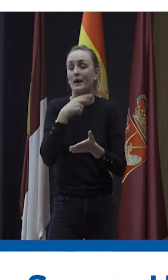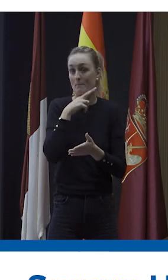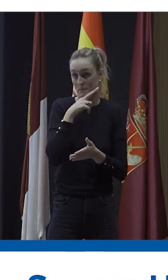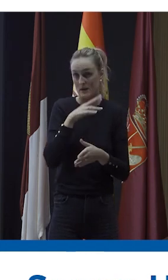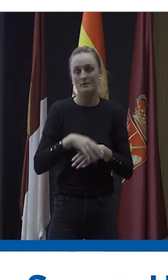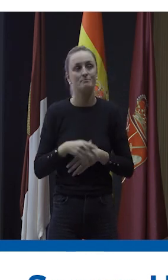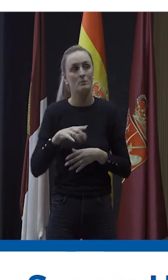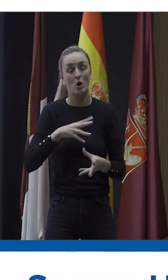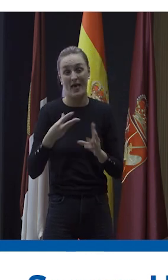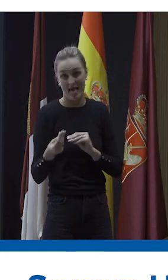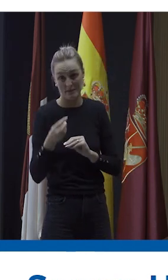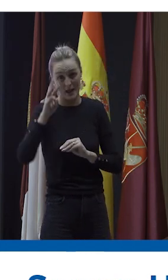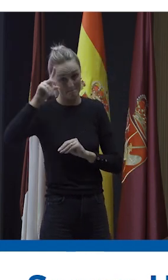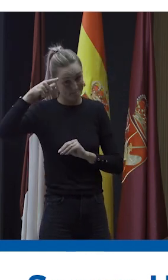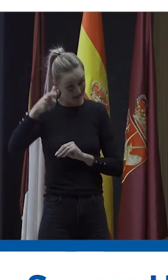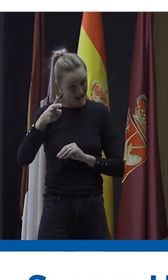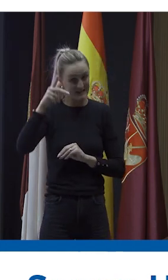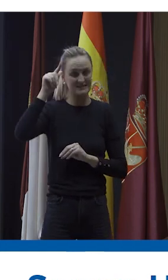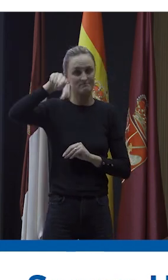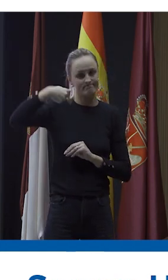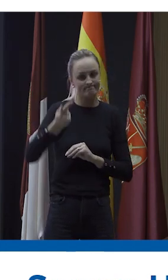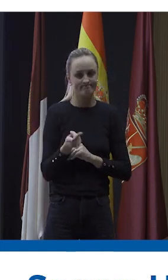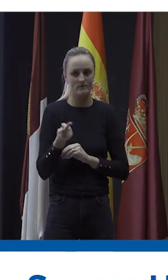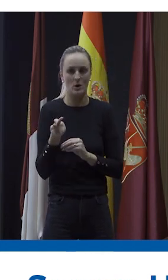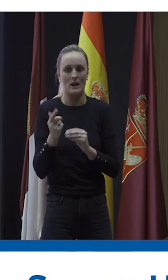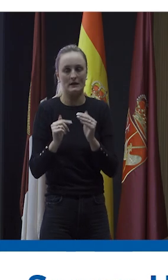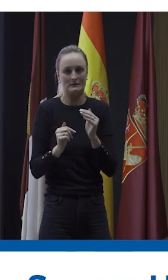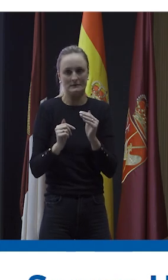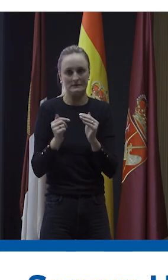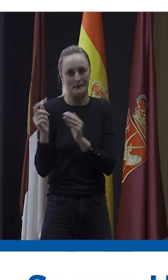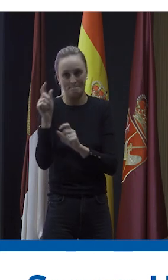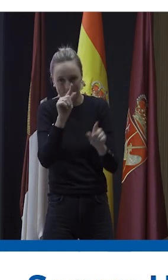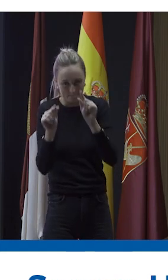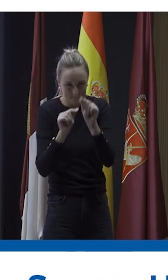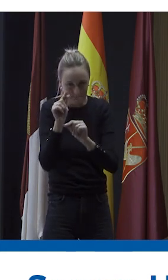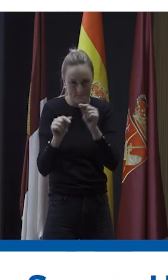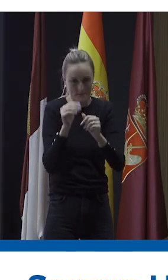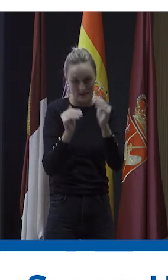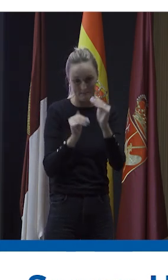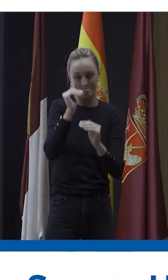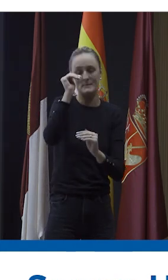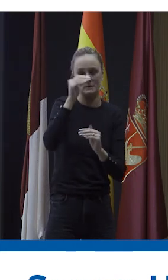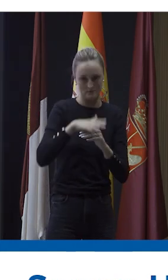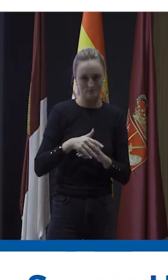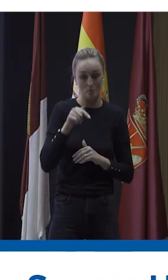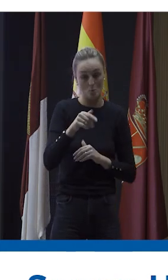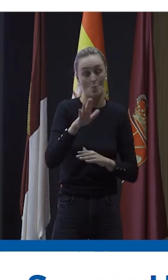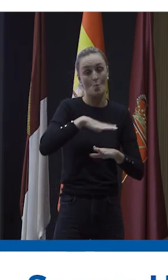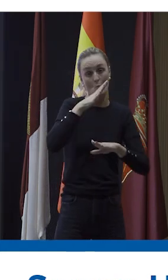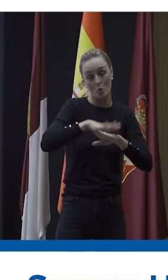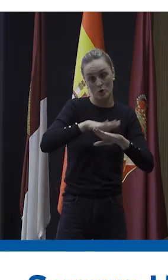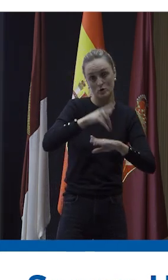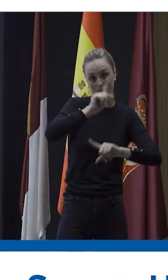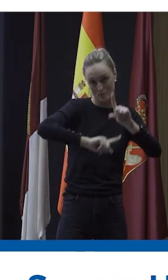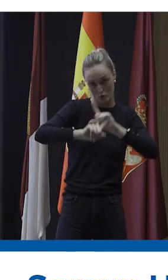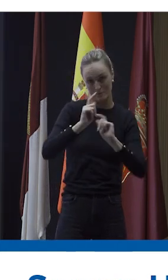que sean más propensas el crecimiento de las bacterias, y por eso nos suceden todos estos problemas, ¿vale? Esta